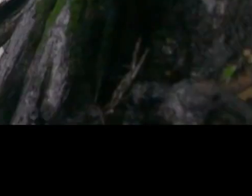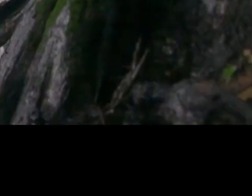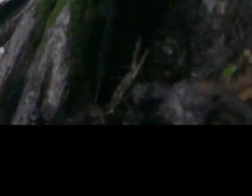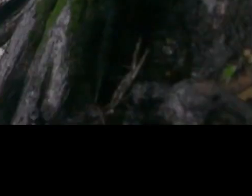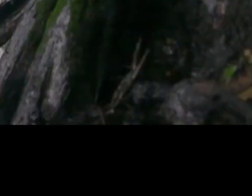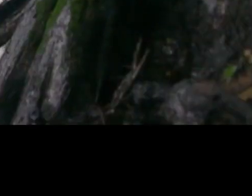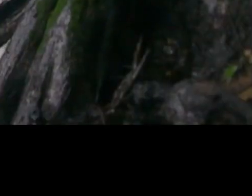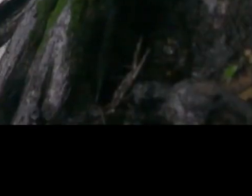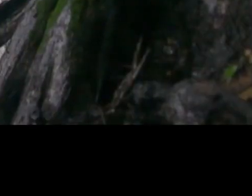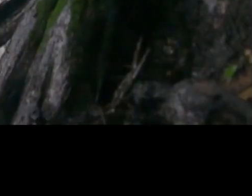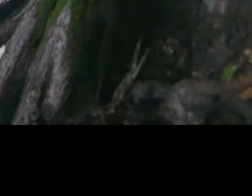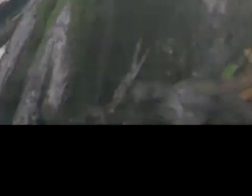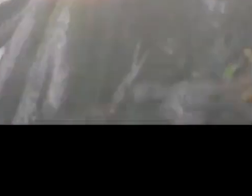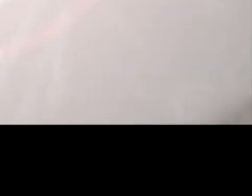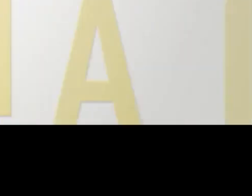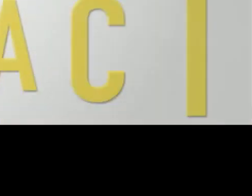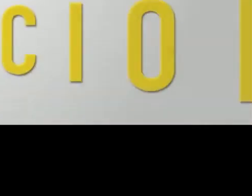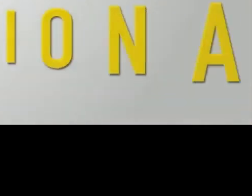flora y fauna